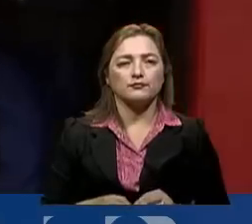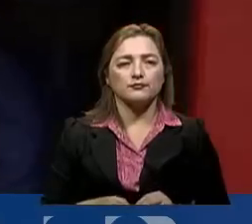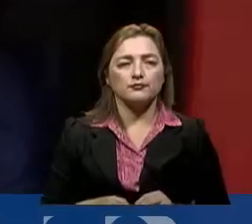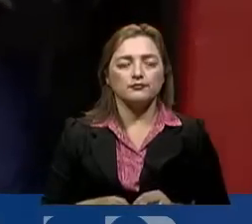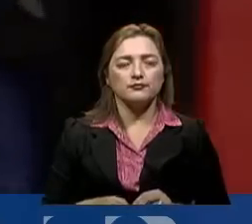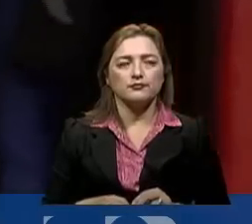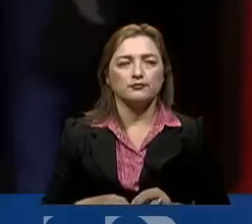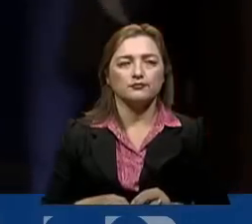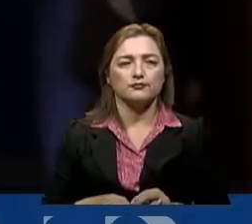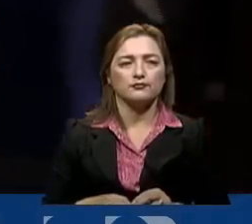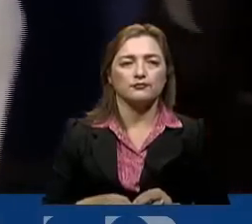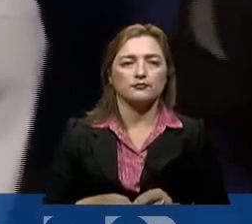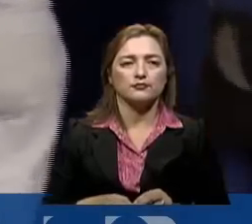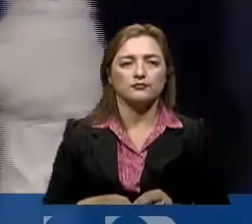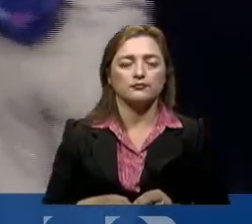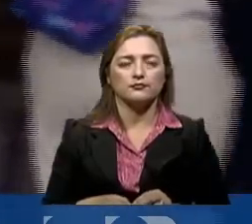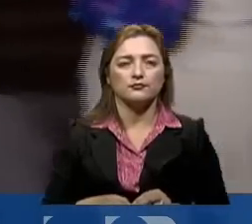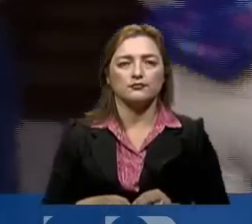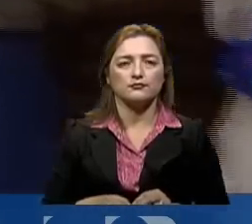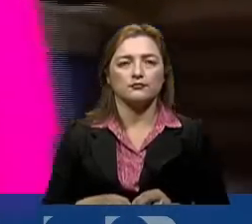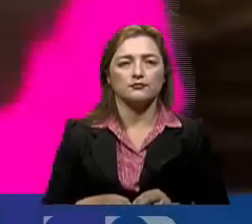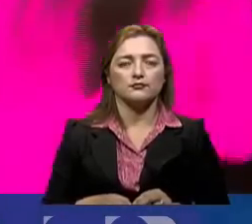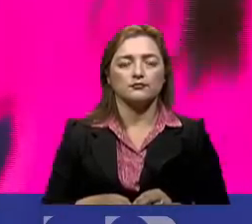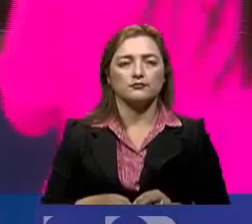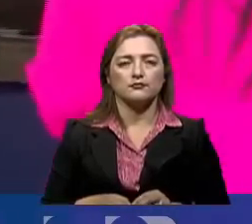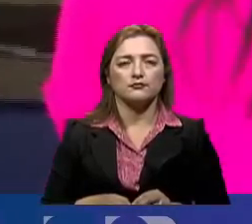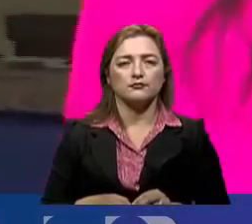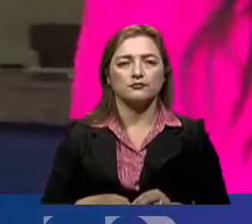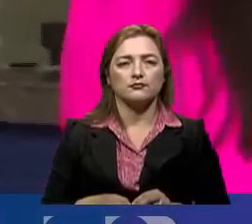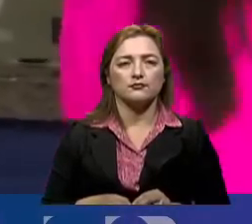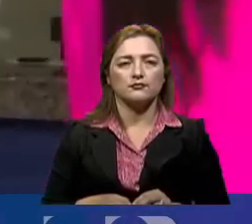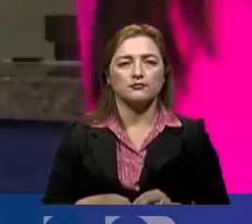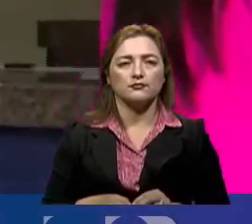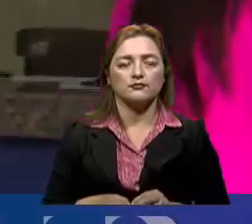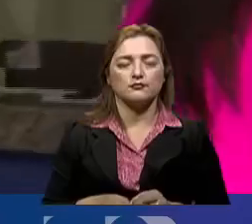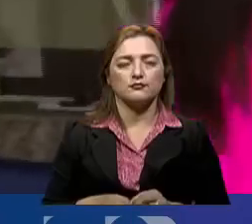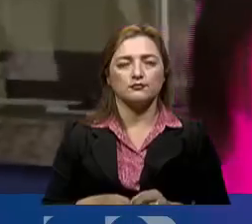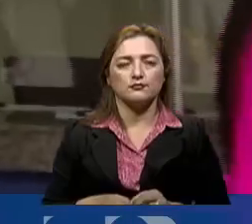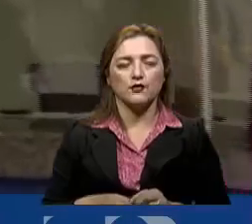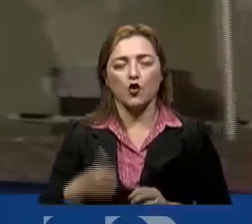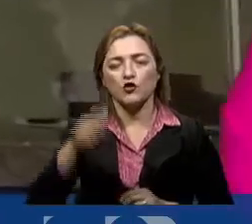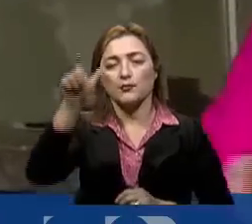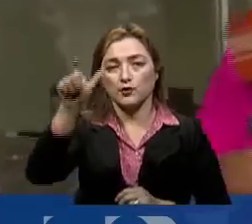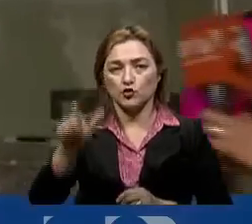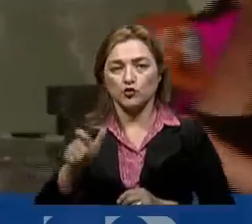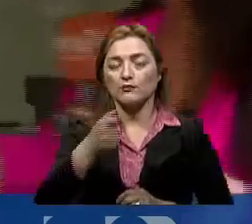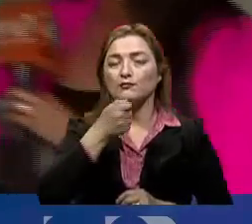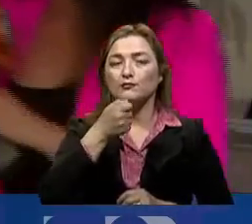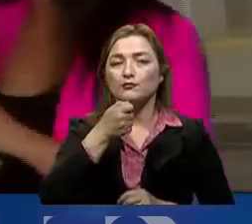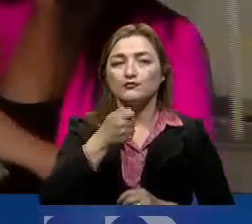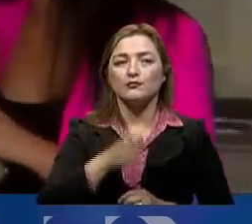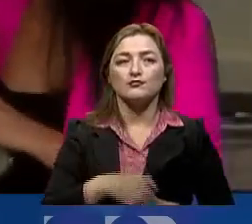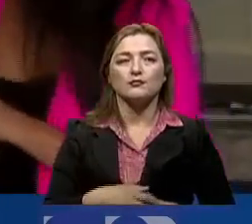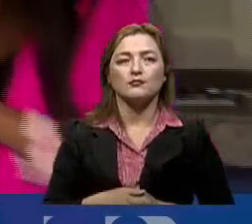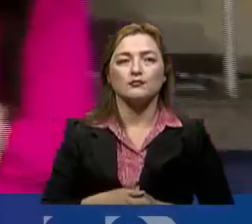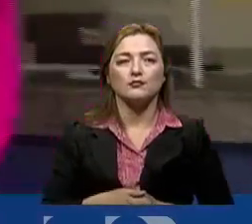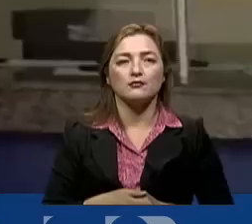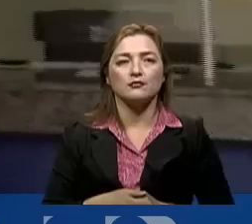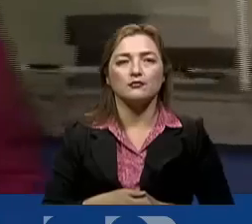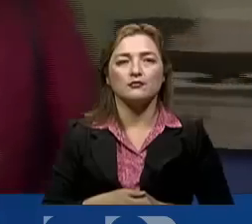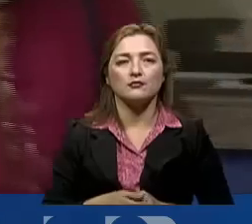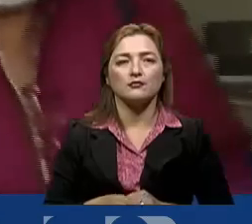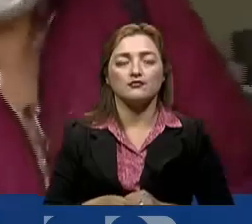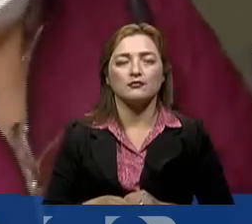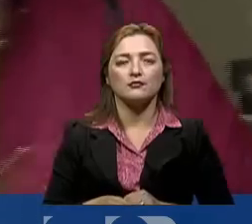a otro de los usuarios que está a esta hora aquí en el Centro de Revisión Técnica Vehicular. Muy buenos días. Muy buenos días, mi señor.